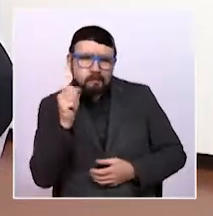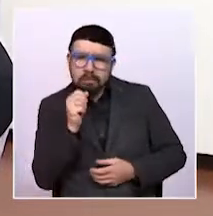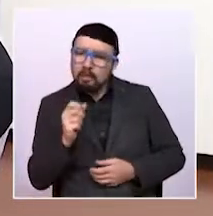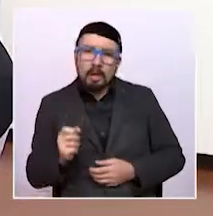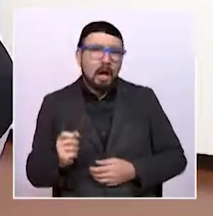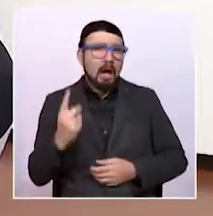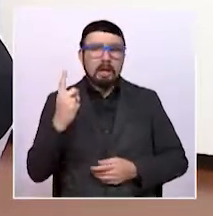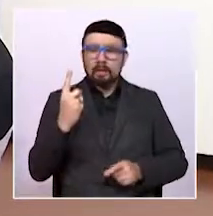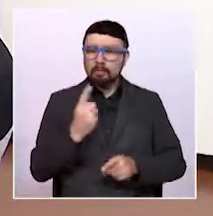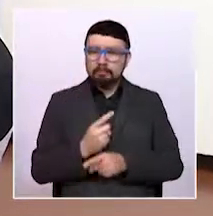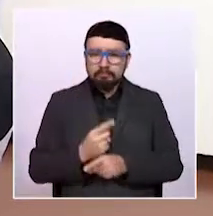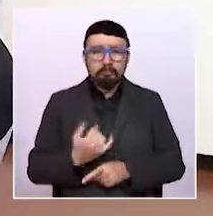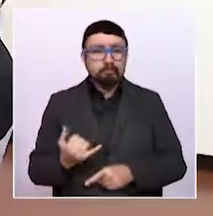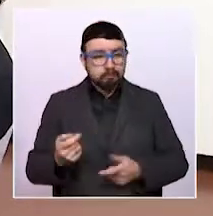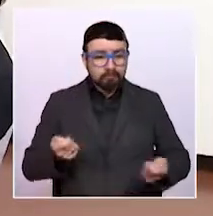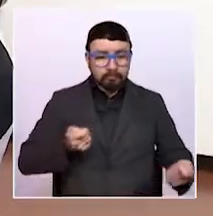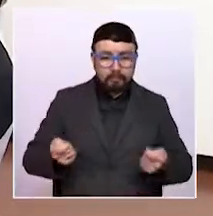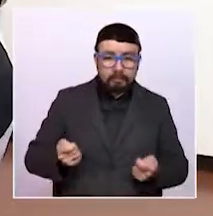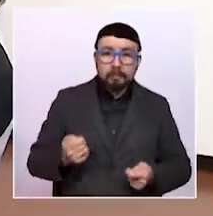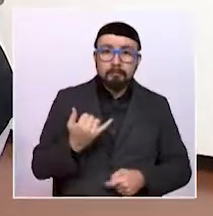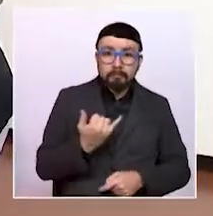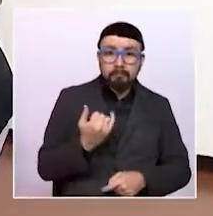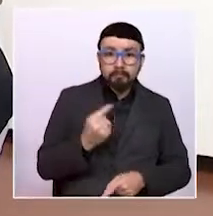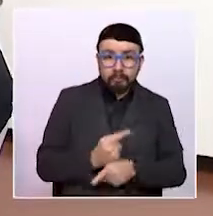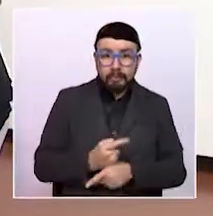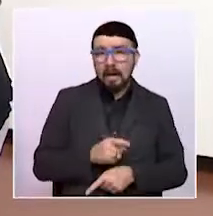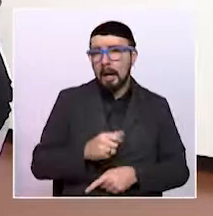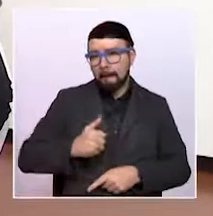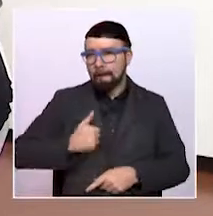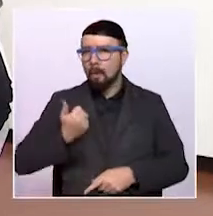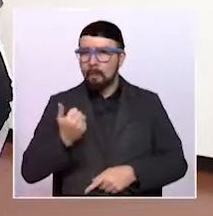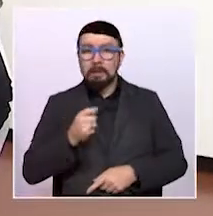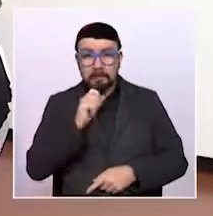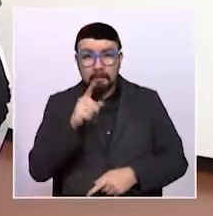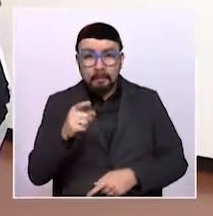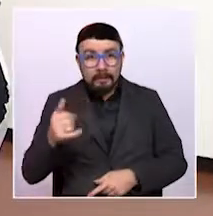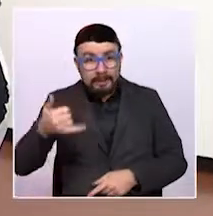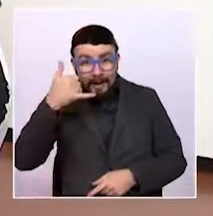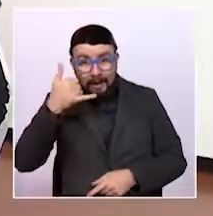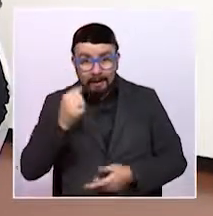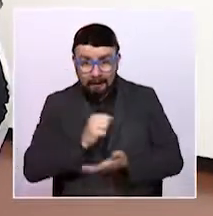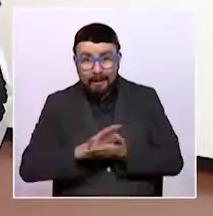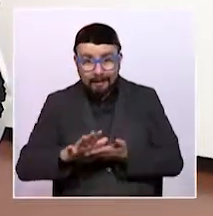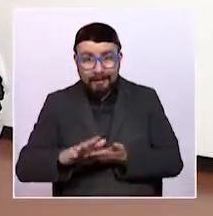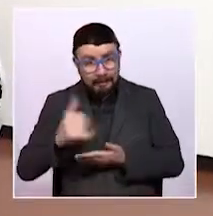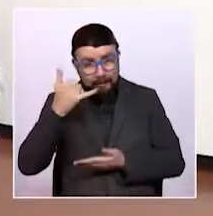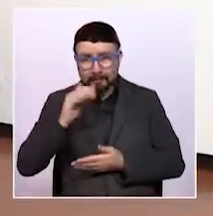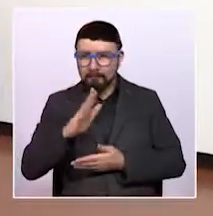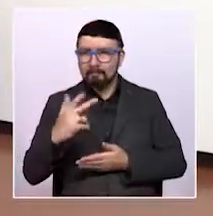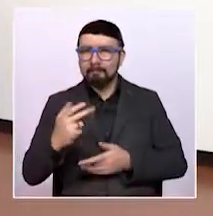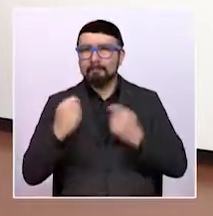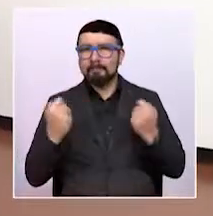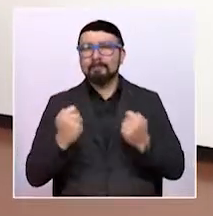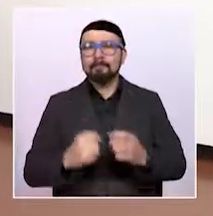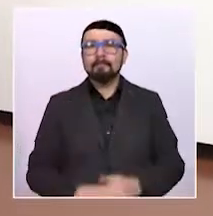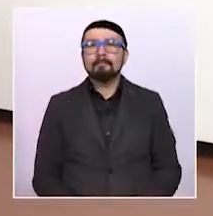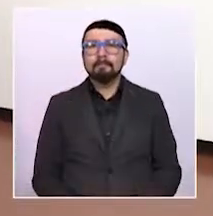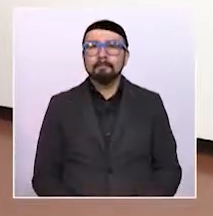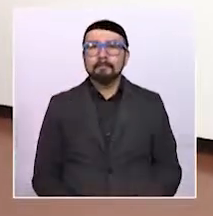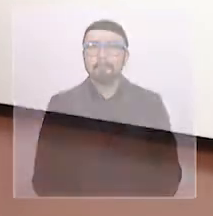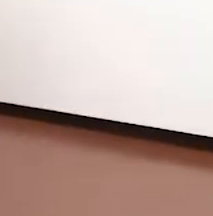con esto aprovechen y preguntemos llamemos a la línea gratuita ya volvemos después de este corte